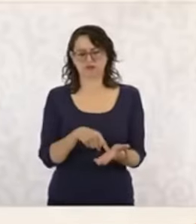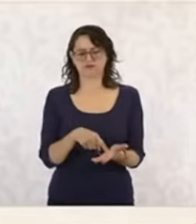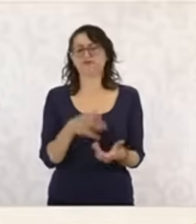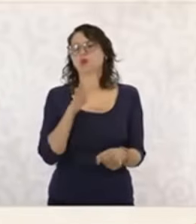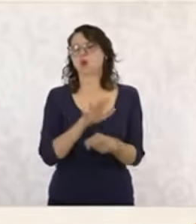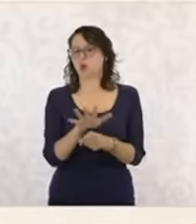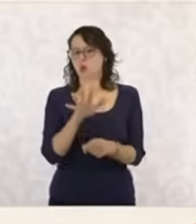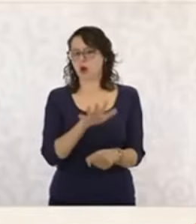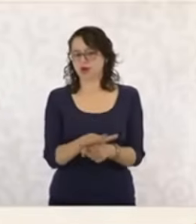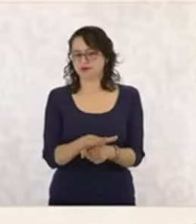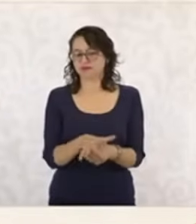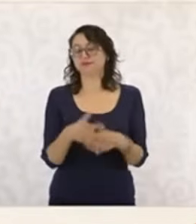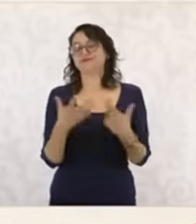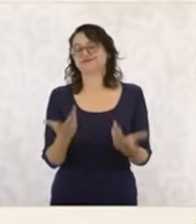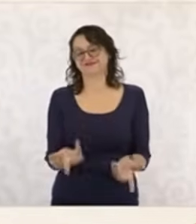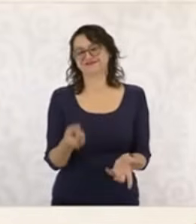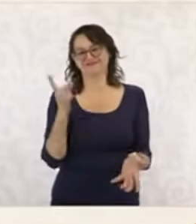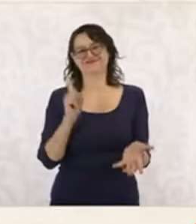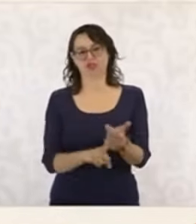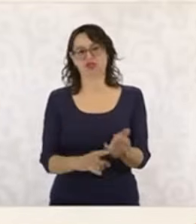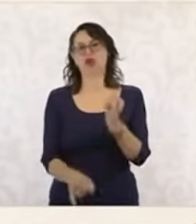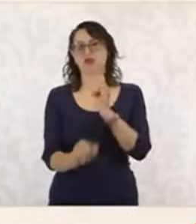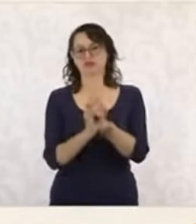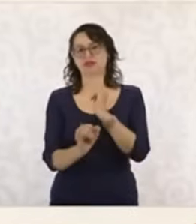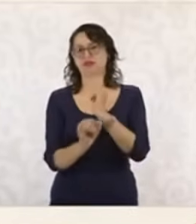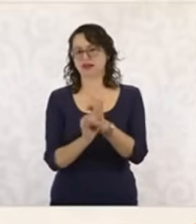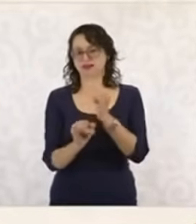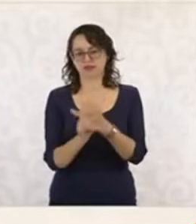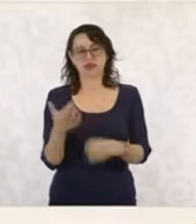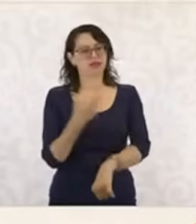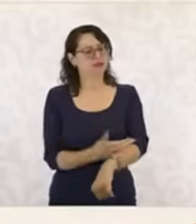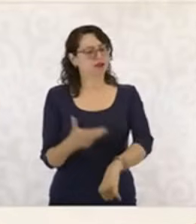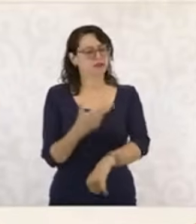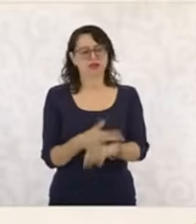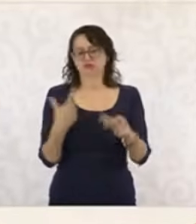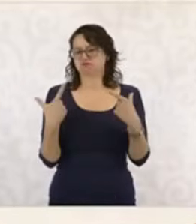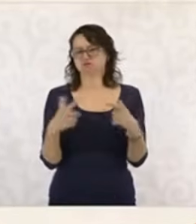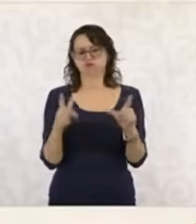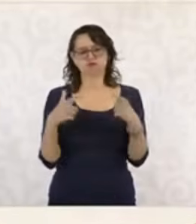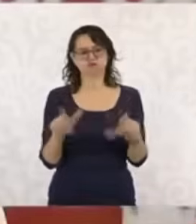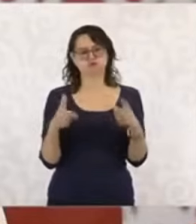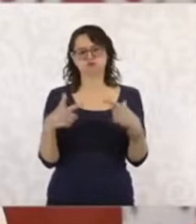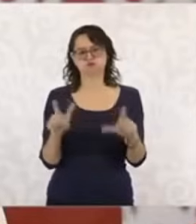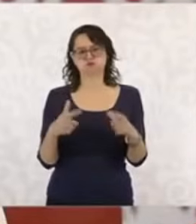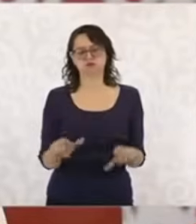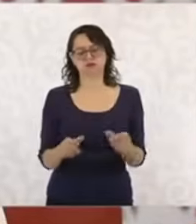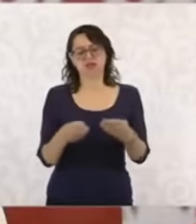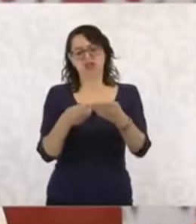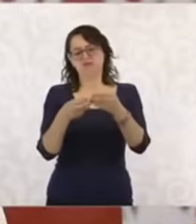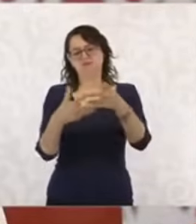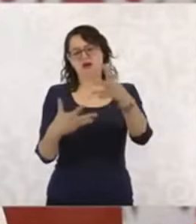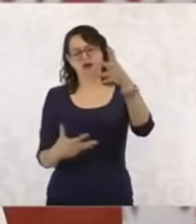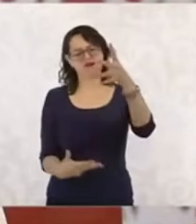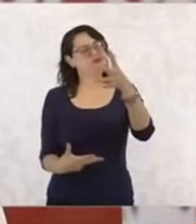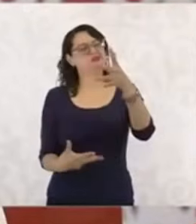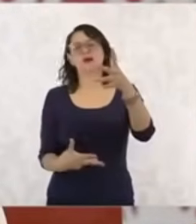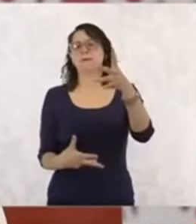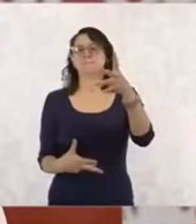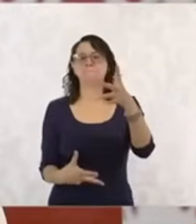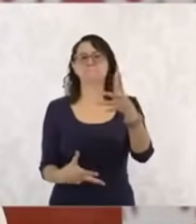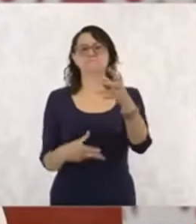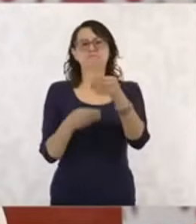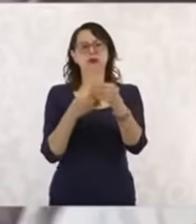la digitalización de todos los trámites, también con una simplificación para que sea cada vez